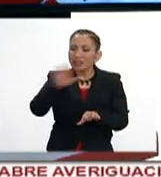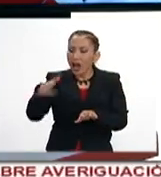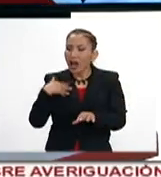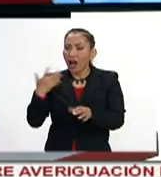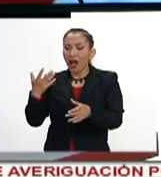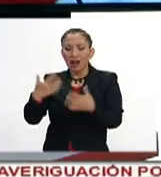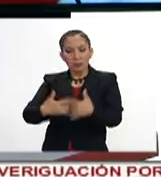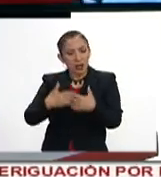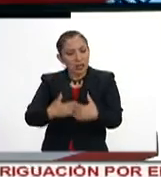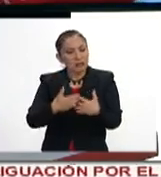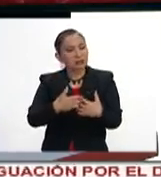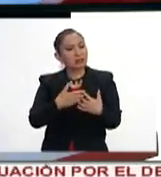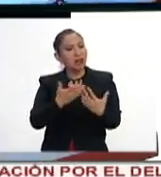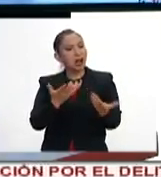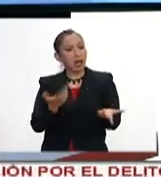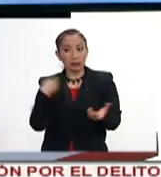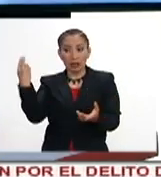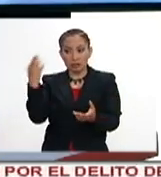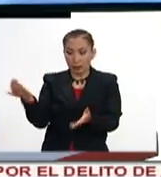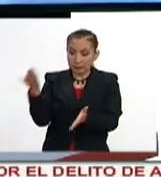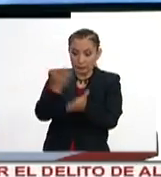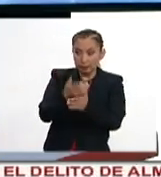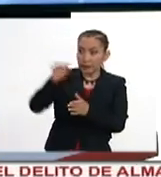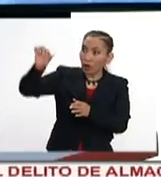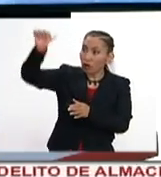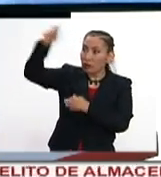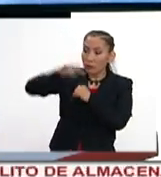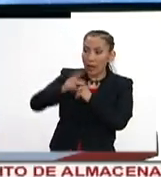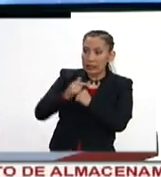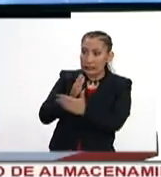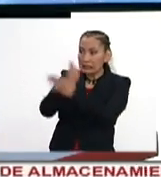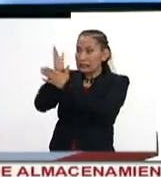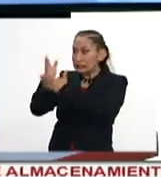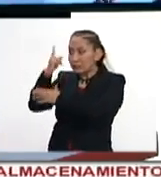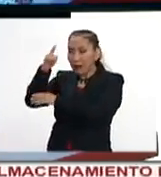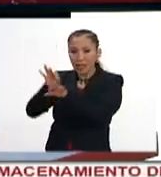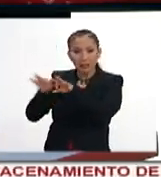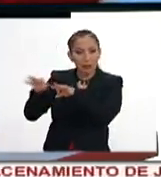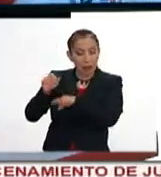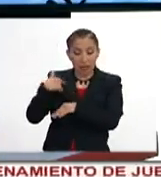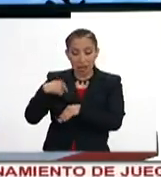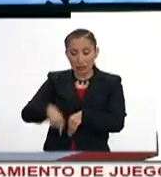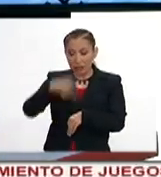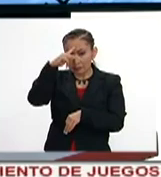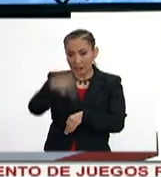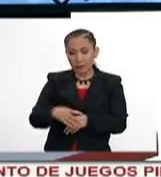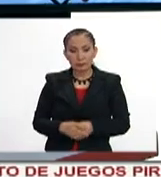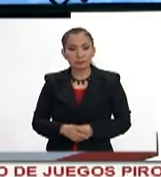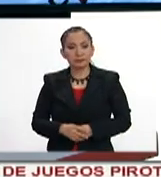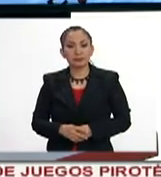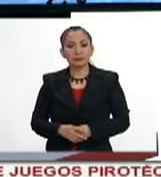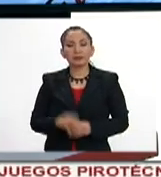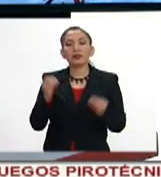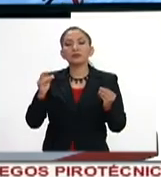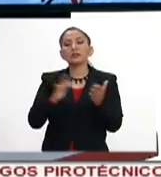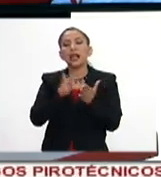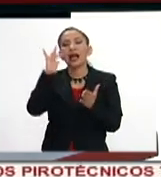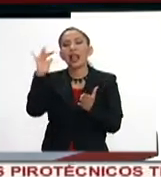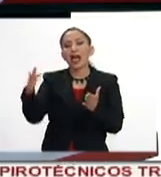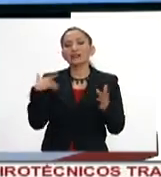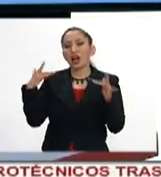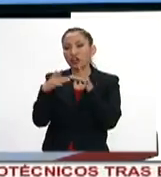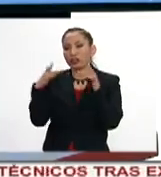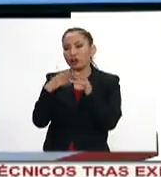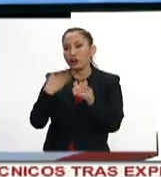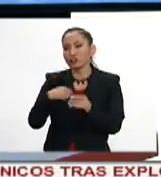mano de obra calificada pues es requerida allá afuera y por supuesto también en nuestras industrias mexicanas. Le agradecemos muchísimo haber